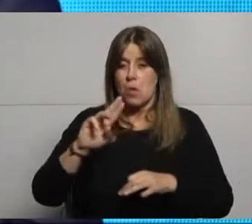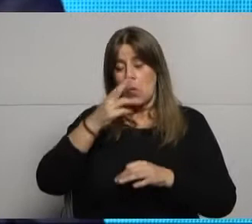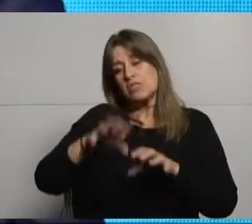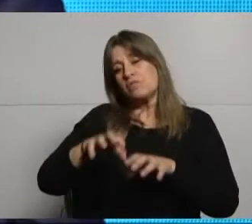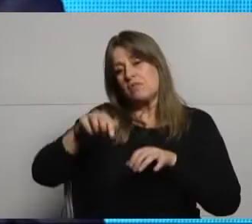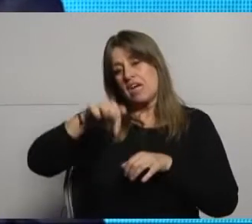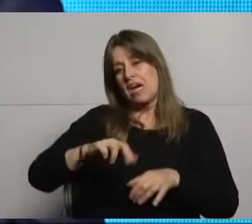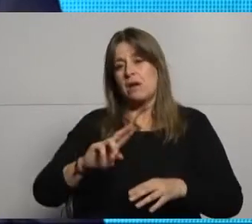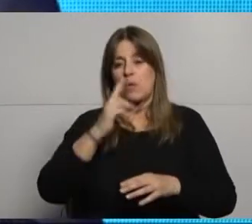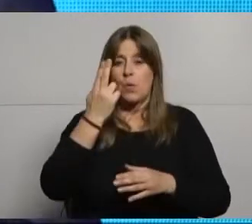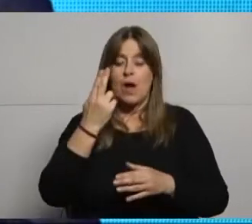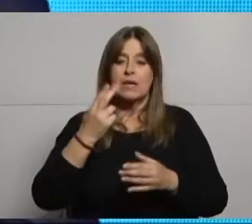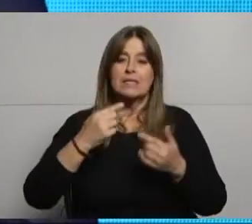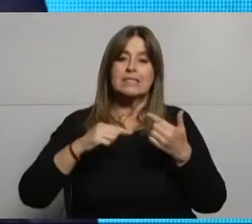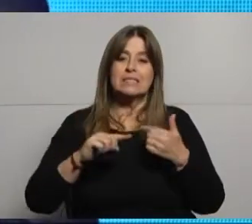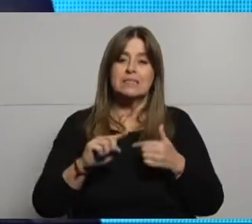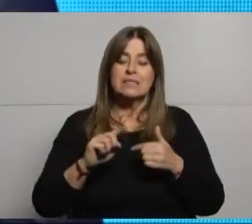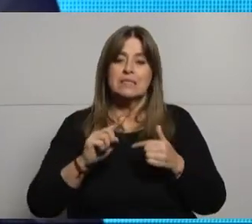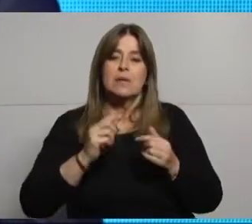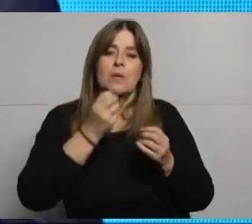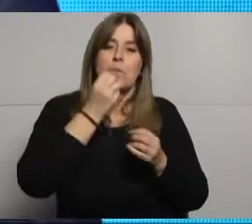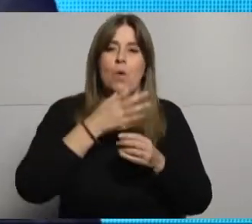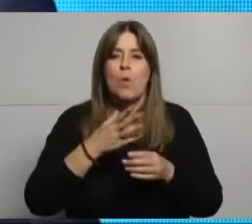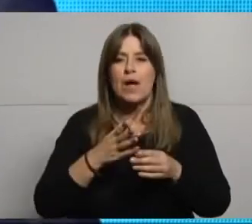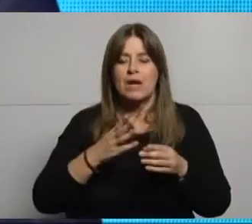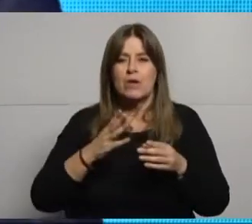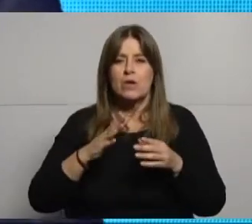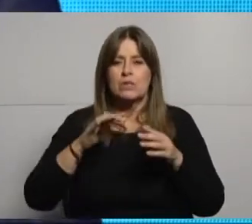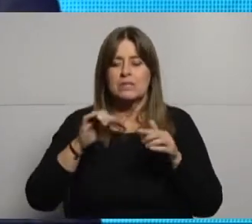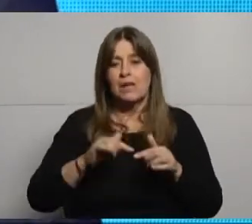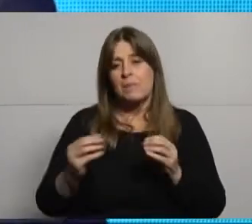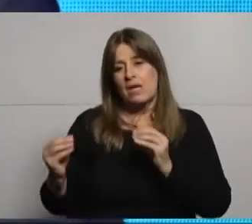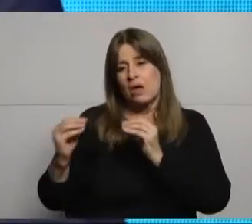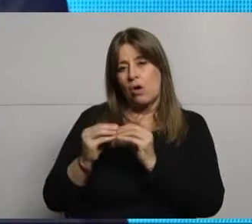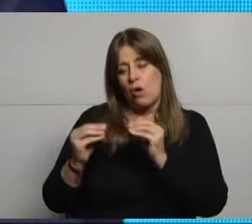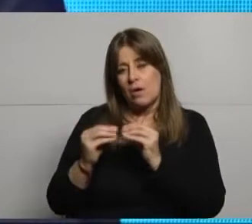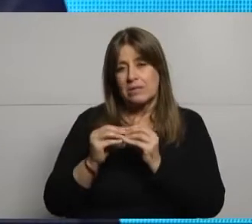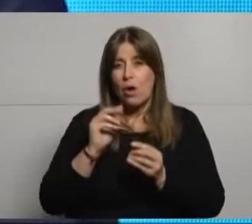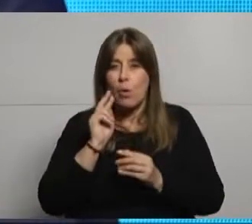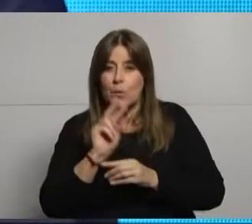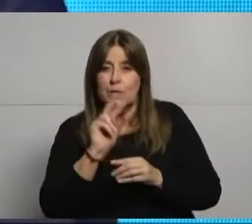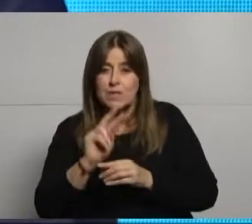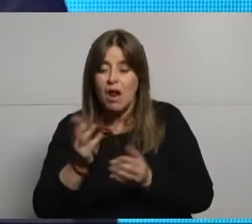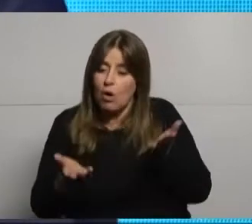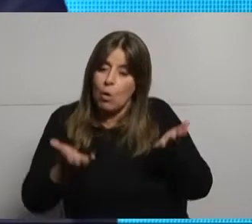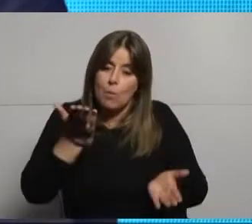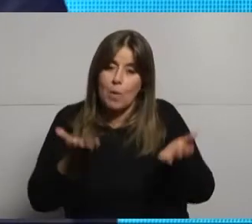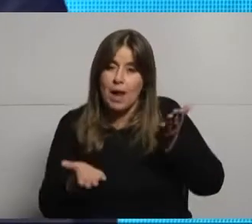aquí. Pero bueno, digamos a mis colegas que observan esta situación a nivel